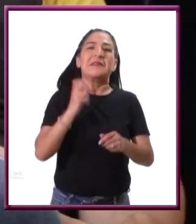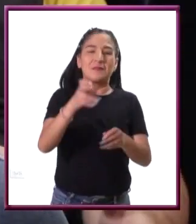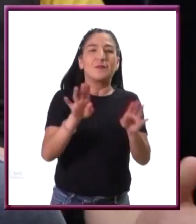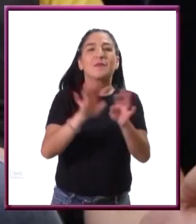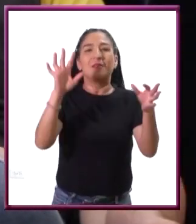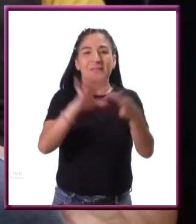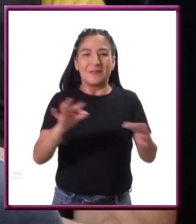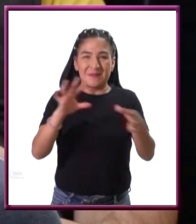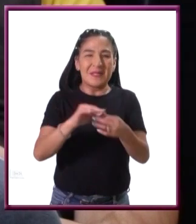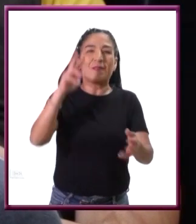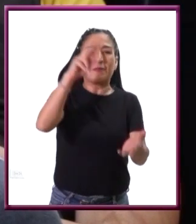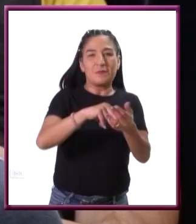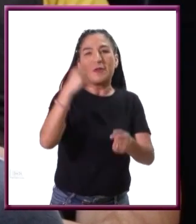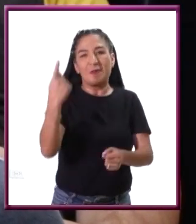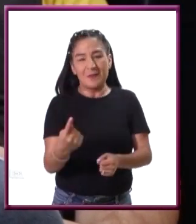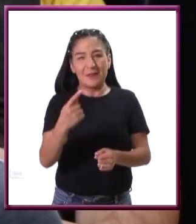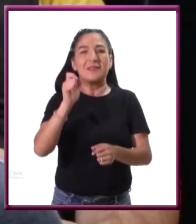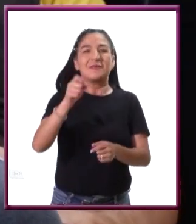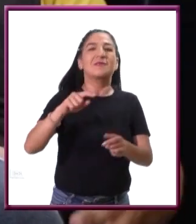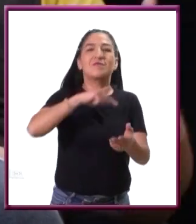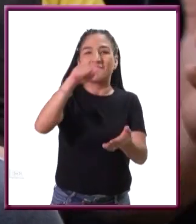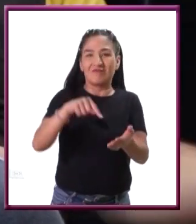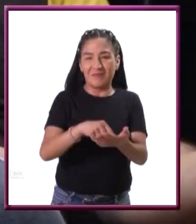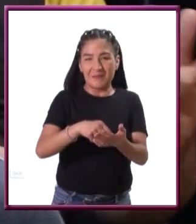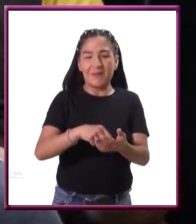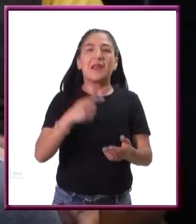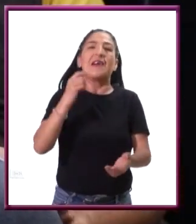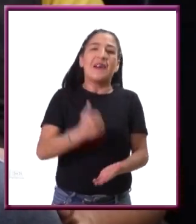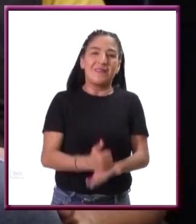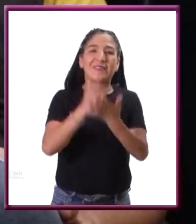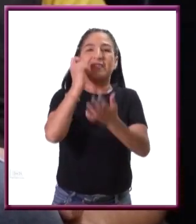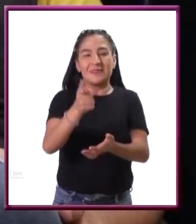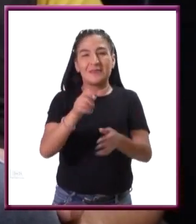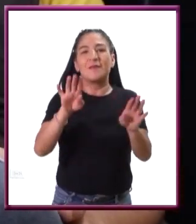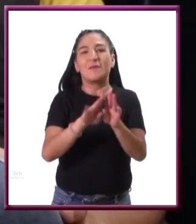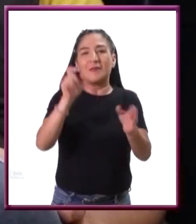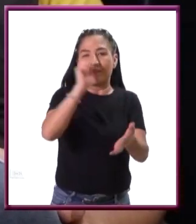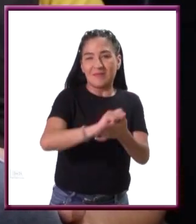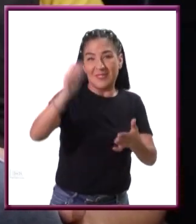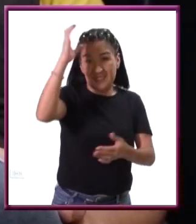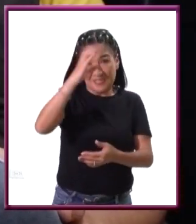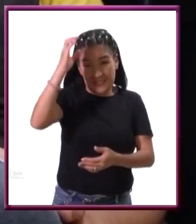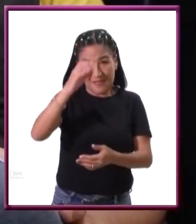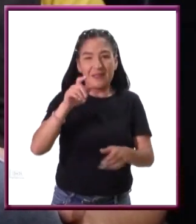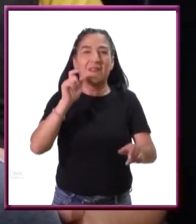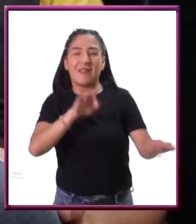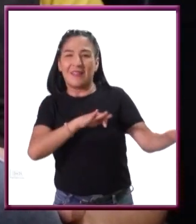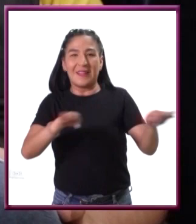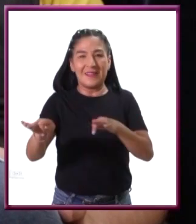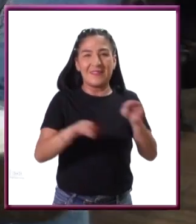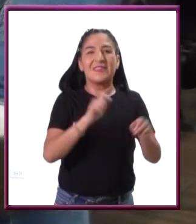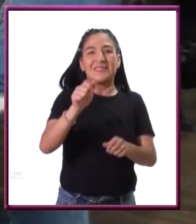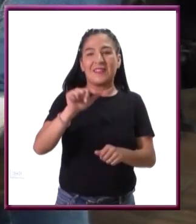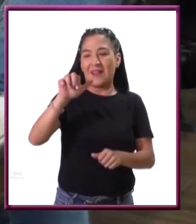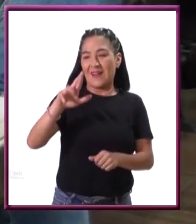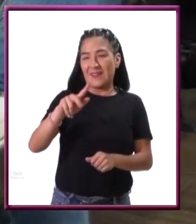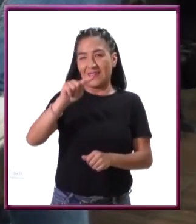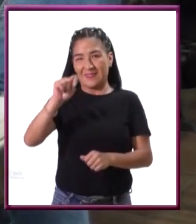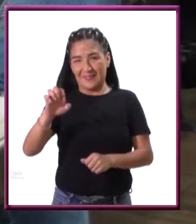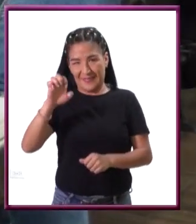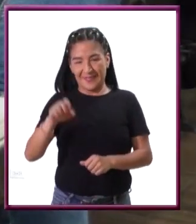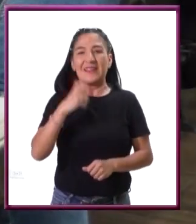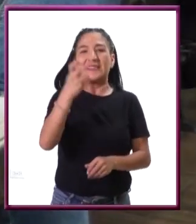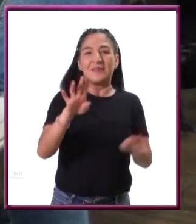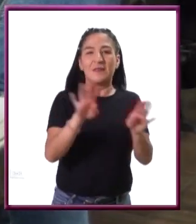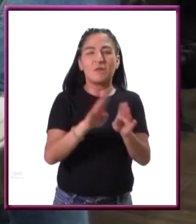2001, Odisea del Espacio, con ayuda del escritor de ciencia y ciencia ficción Arthur C. Clarke. Los resultados